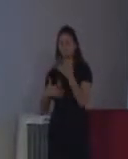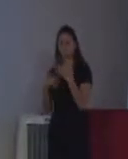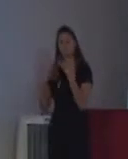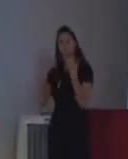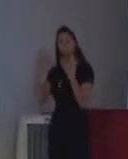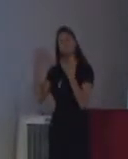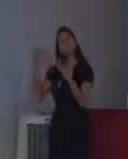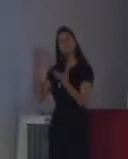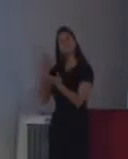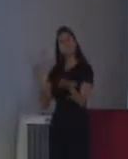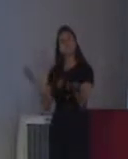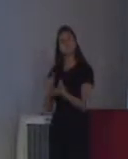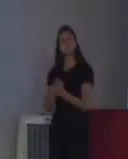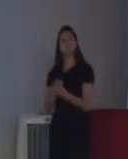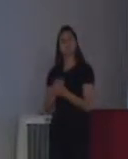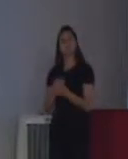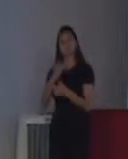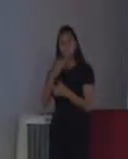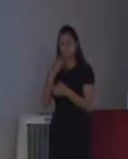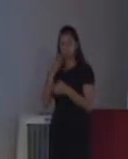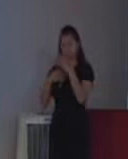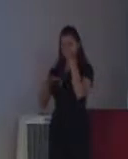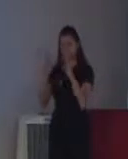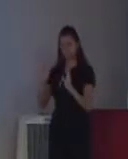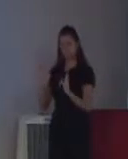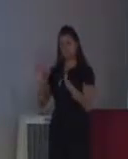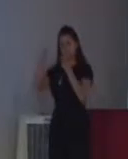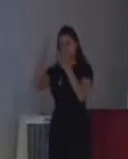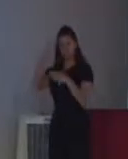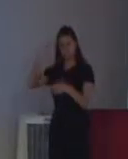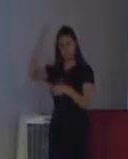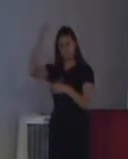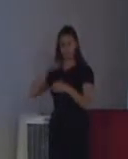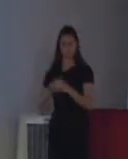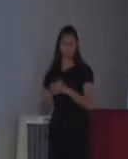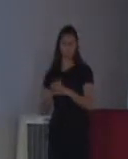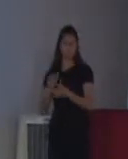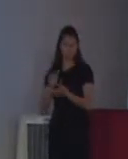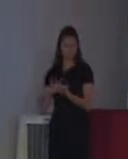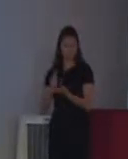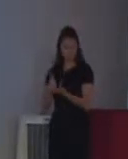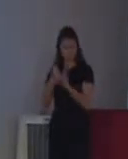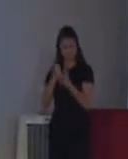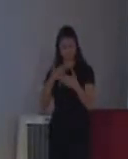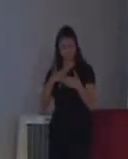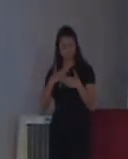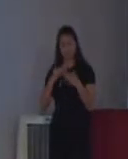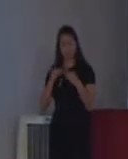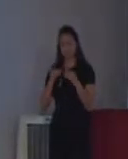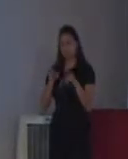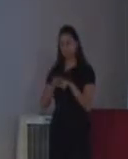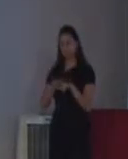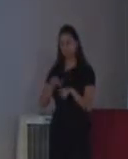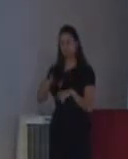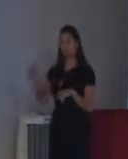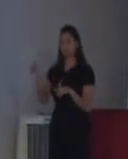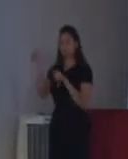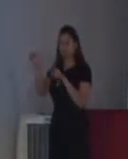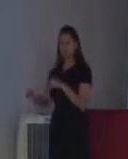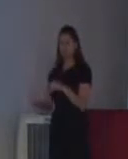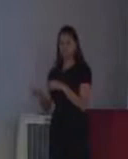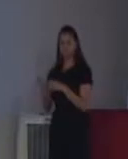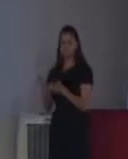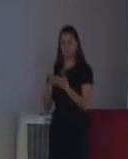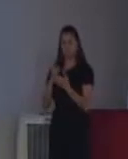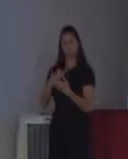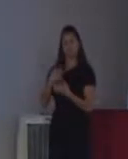de cualificación profesional, y eso me permitió, como cualquier otra persona, ir a estudiar al